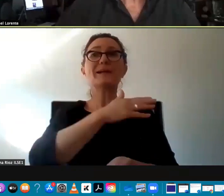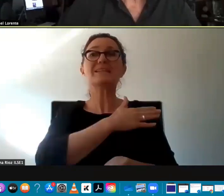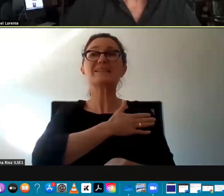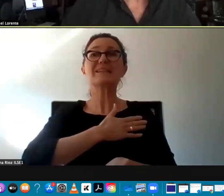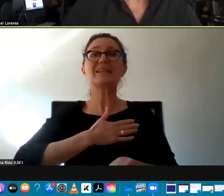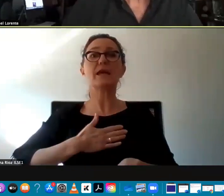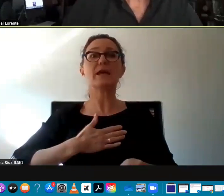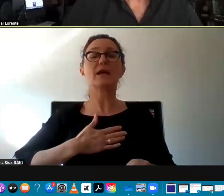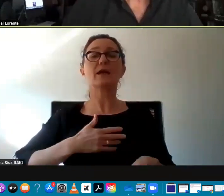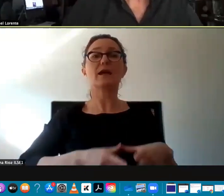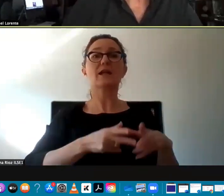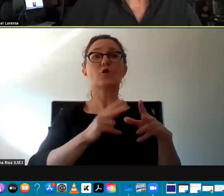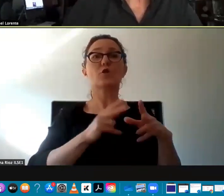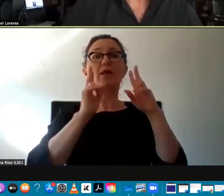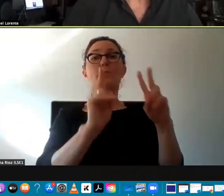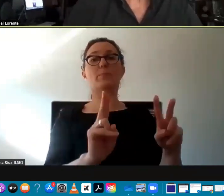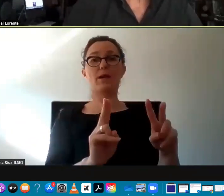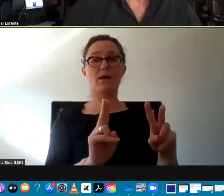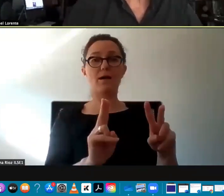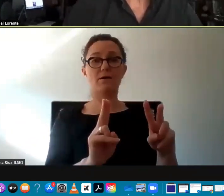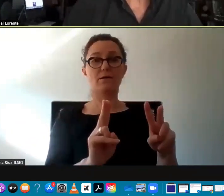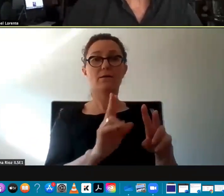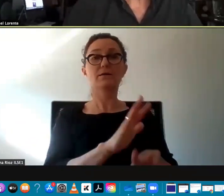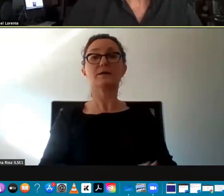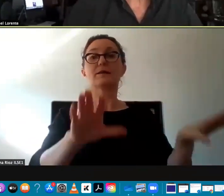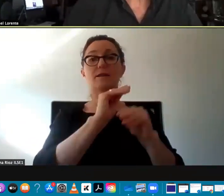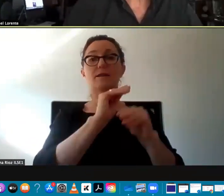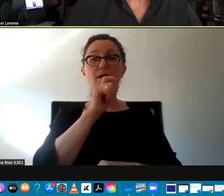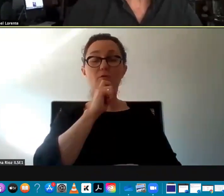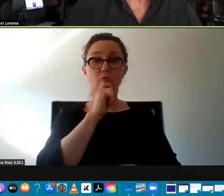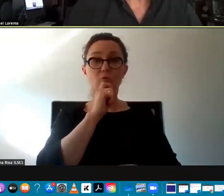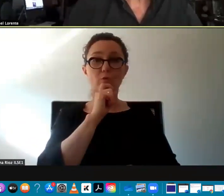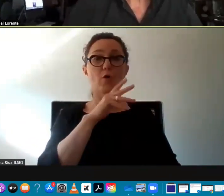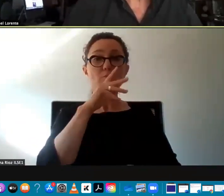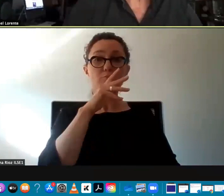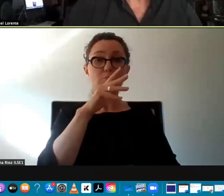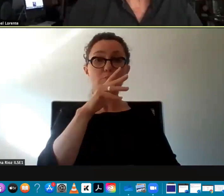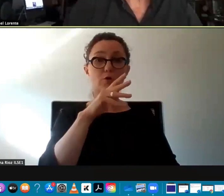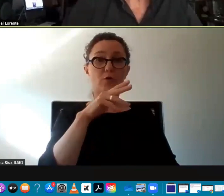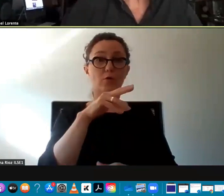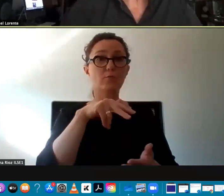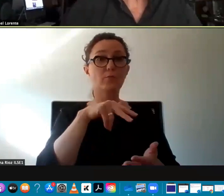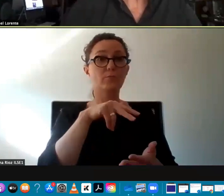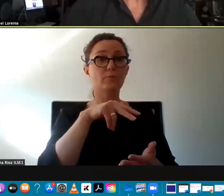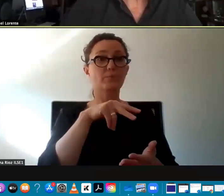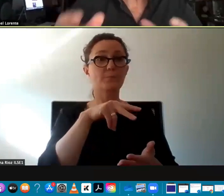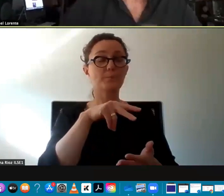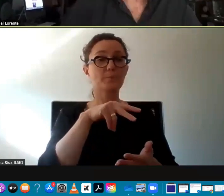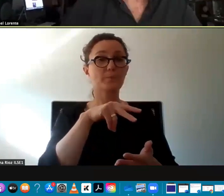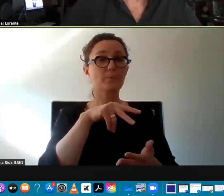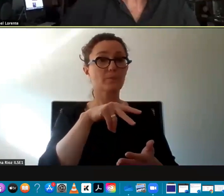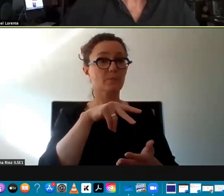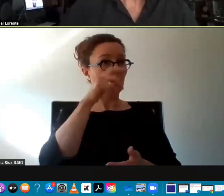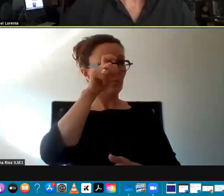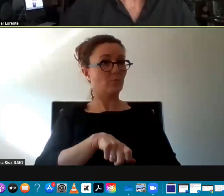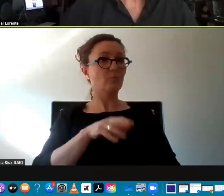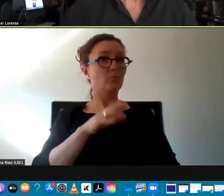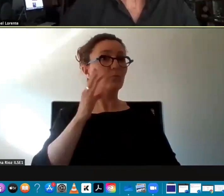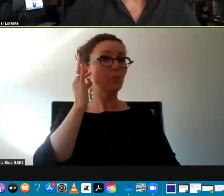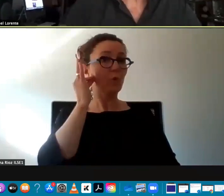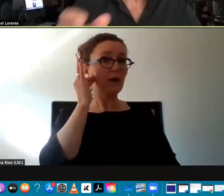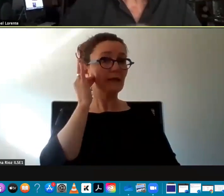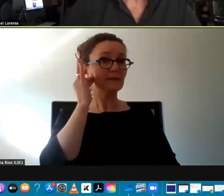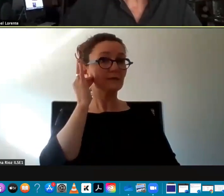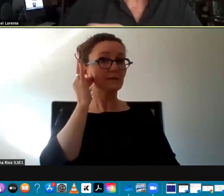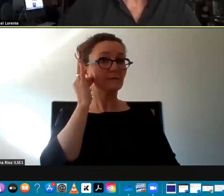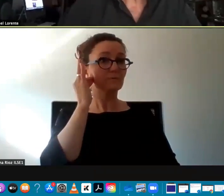referencia social, es que mientras que la posición de las mujeres está construida sobre una situación similar, pertenencia al